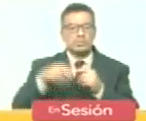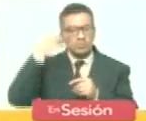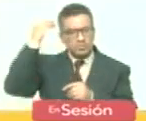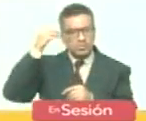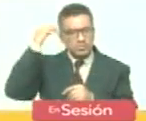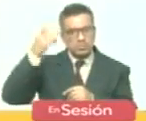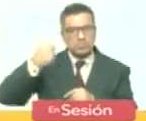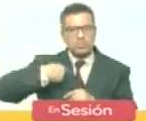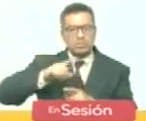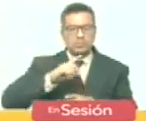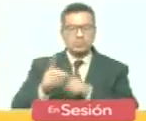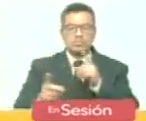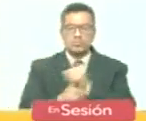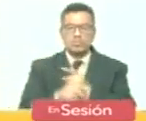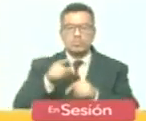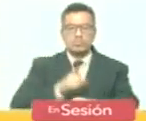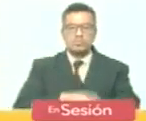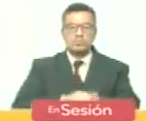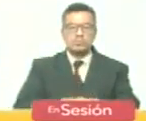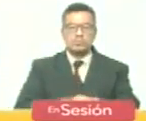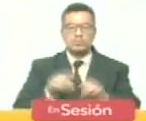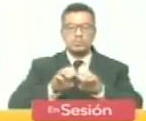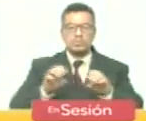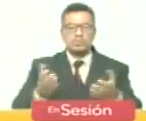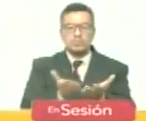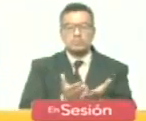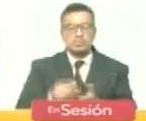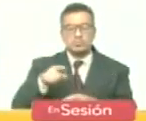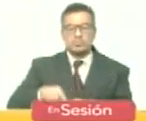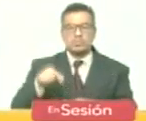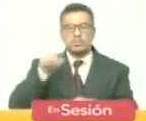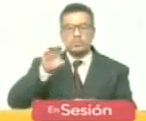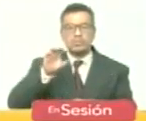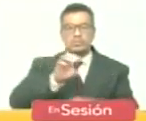se tenían que dar en ese momento en la educación del país.